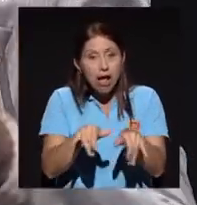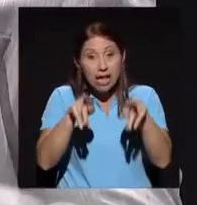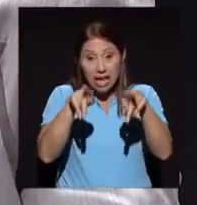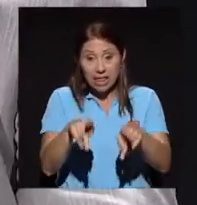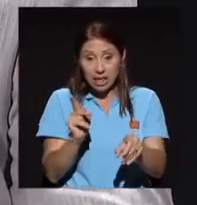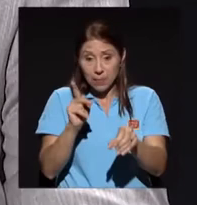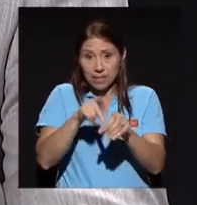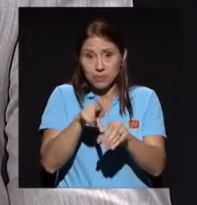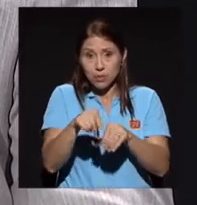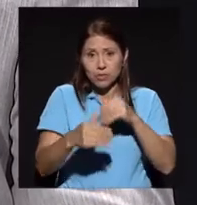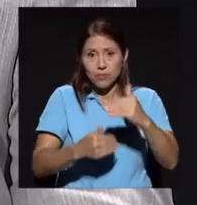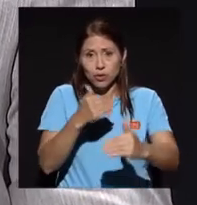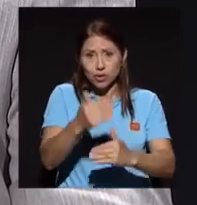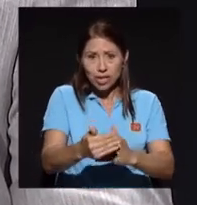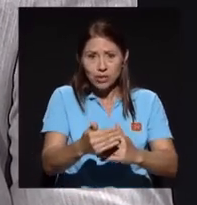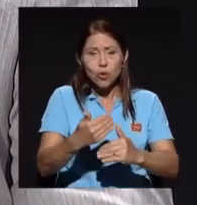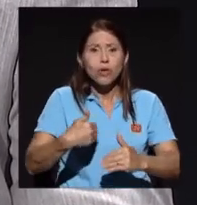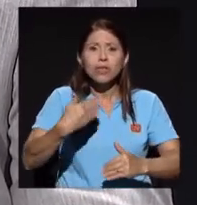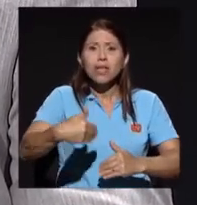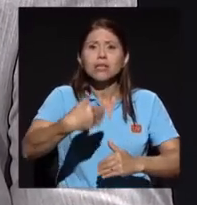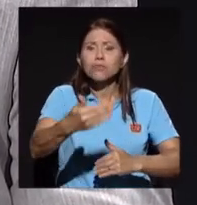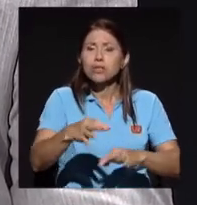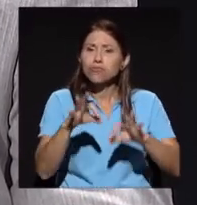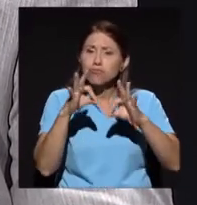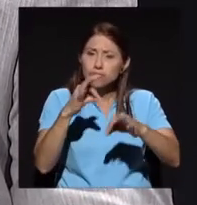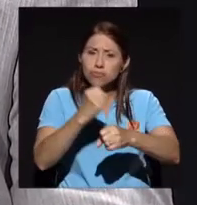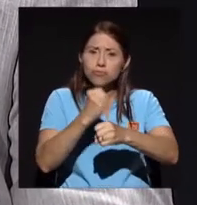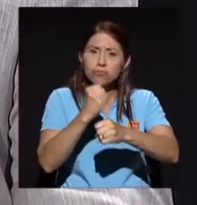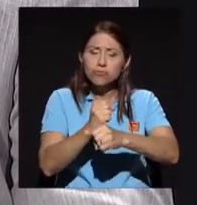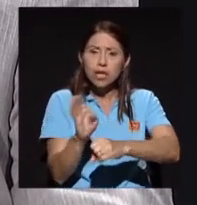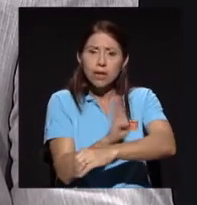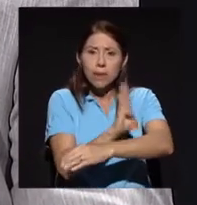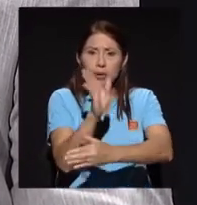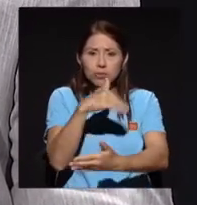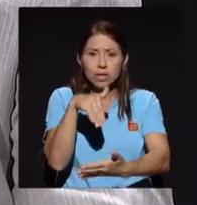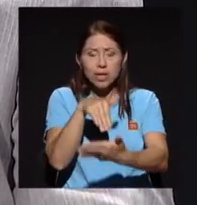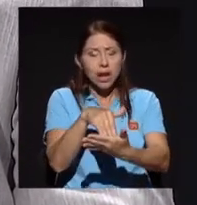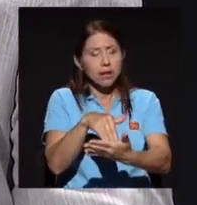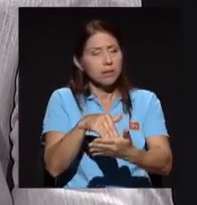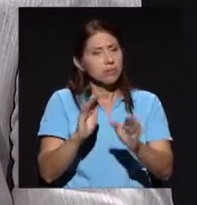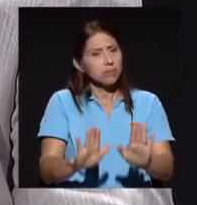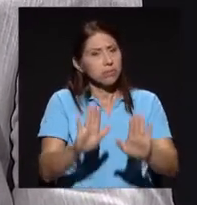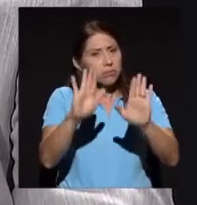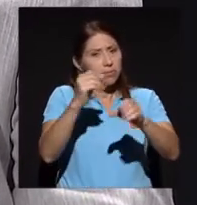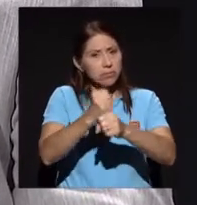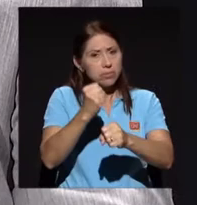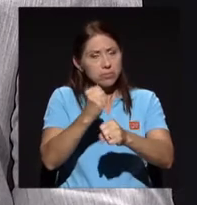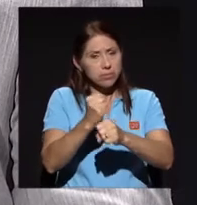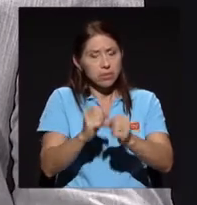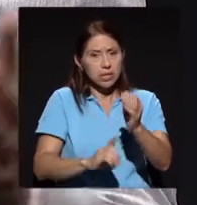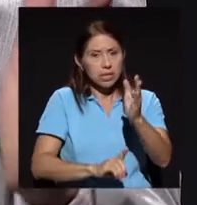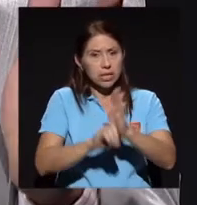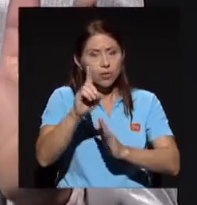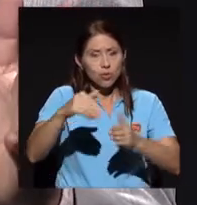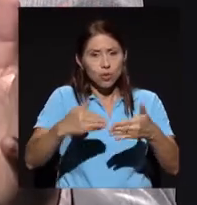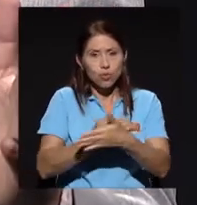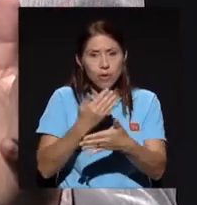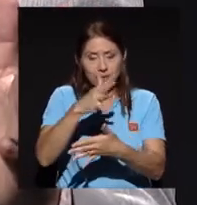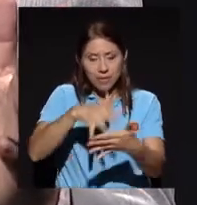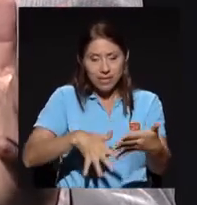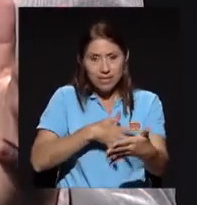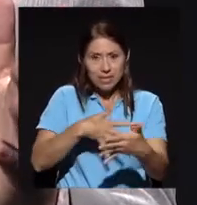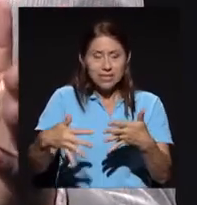llegó a desempeñarlo muy bien en el Banco Central y han hecho un trabajo formidable en el desarrollo de nuevas matrices de